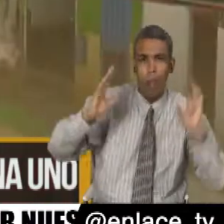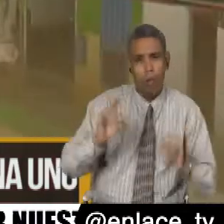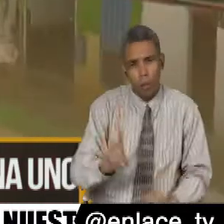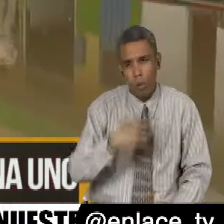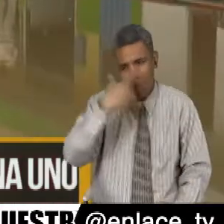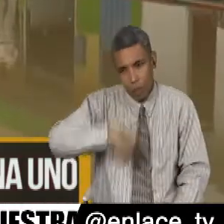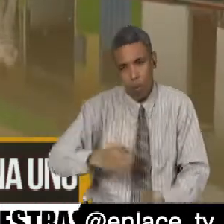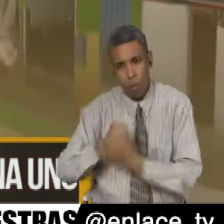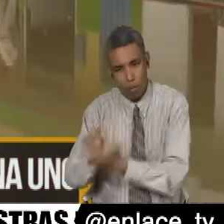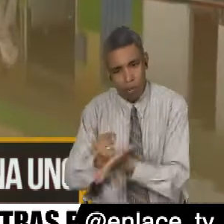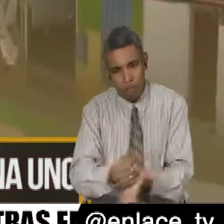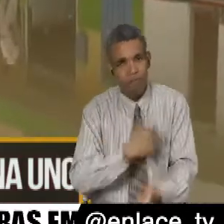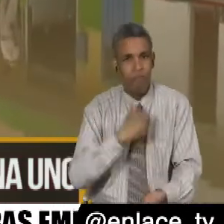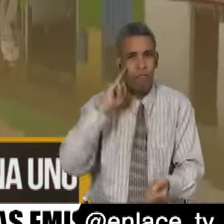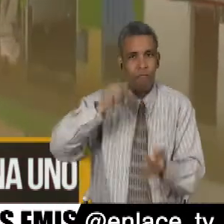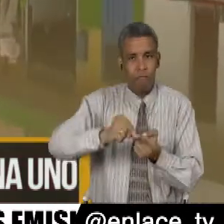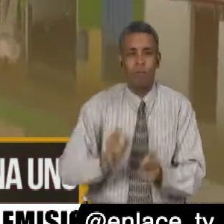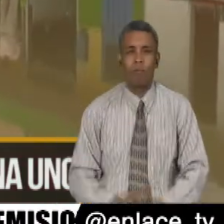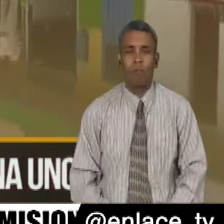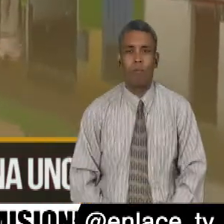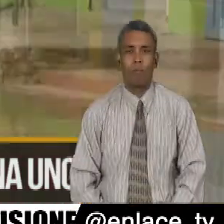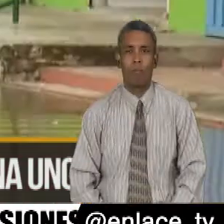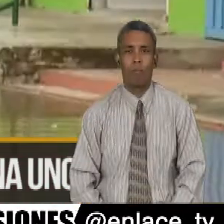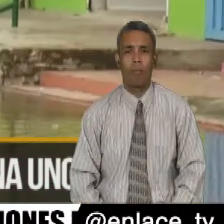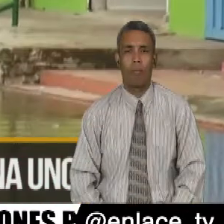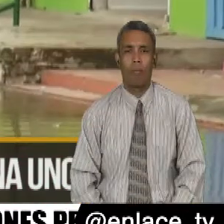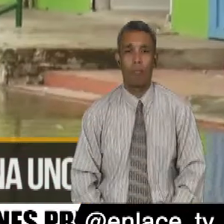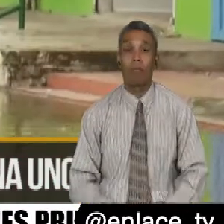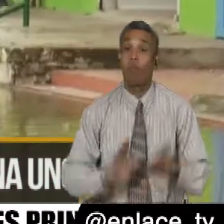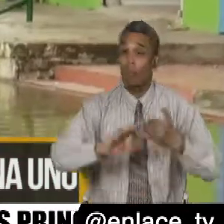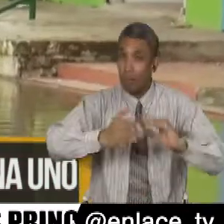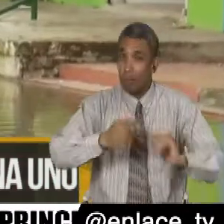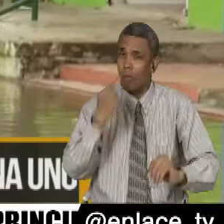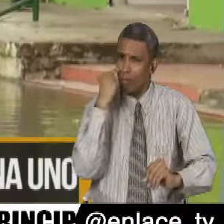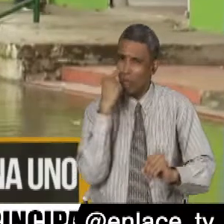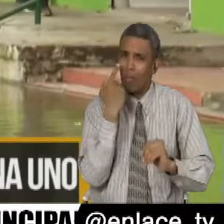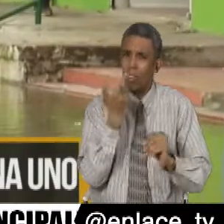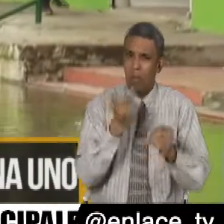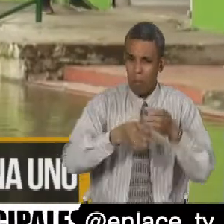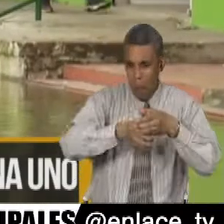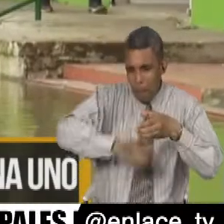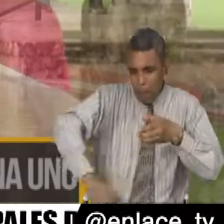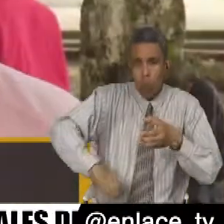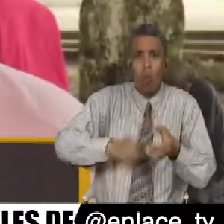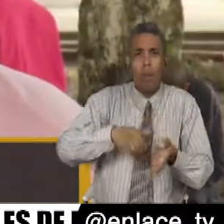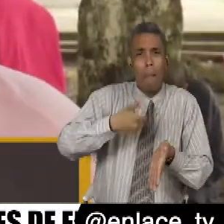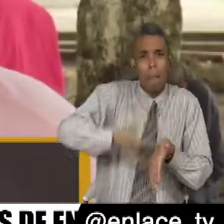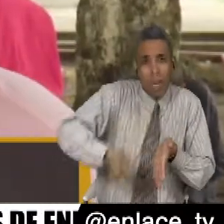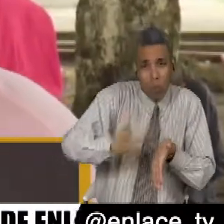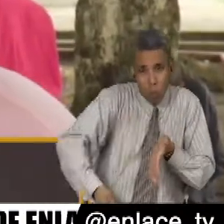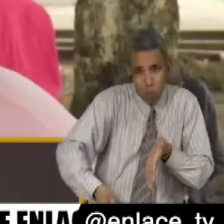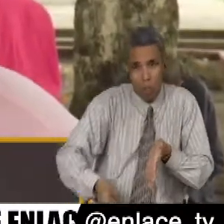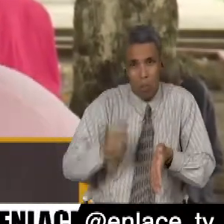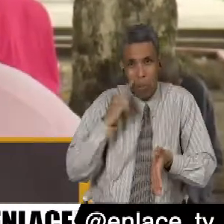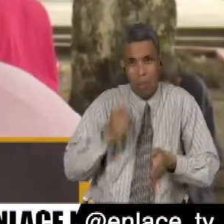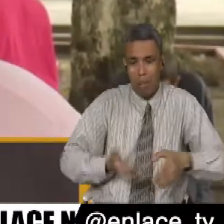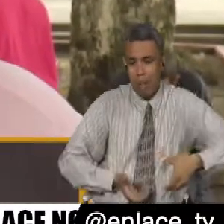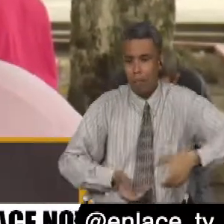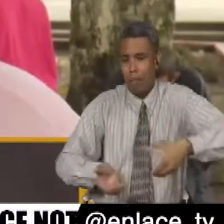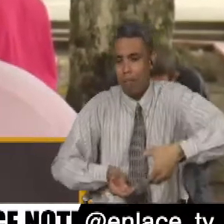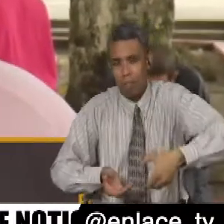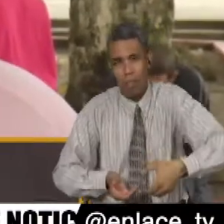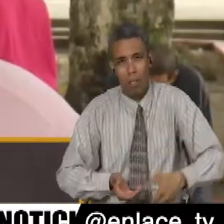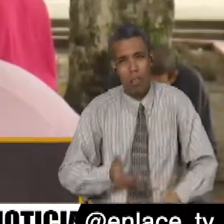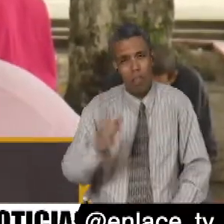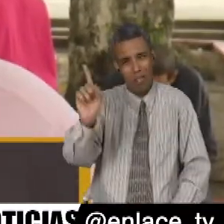barrios para iniciar un llamado a la comunidad para que también ponga su parte y no arroje basuras a los caños pues lo que vemos lo que vemos cada vez que